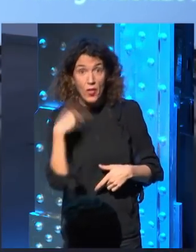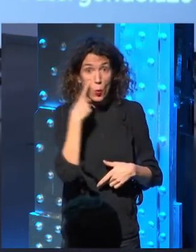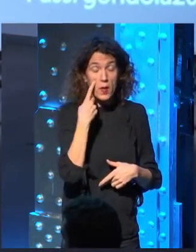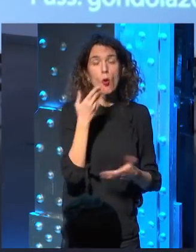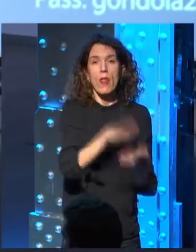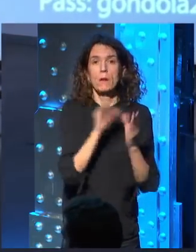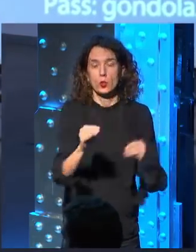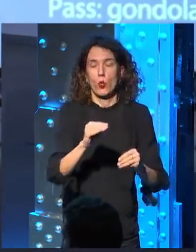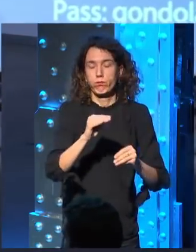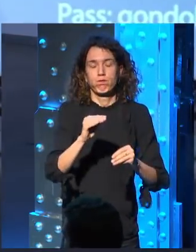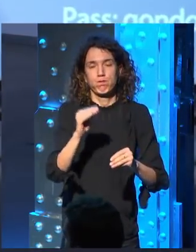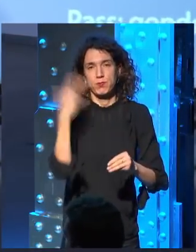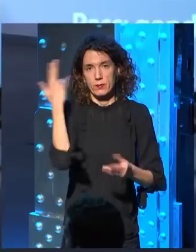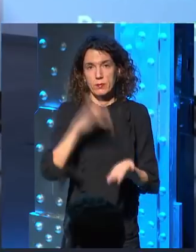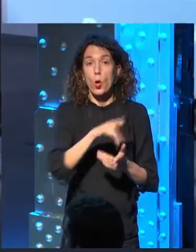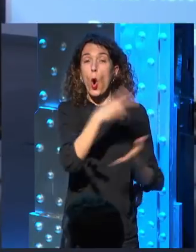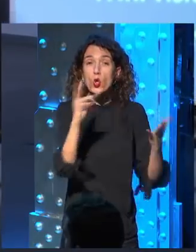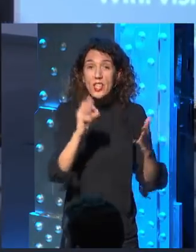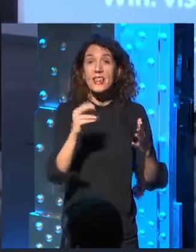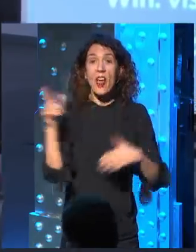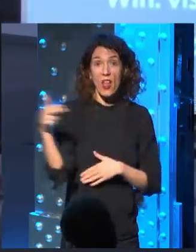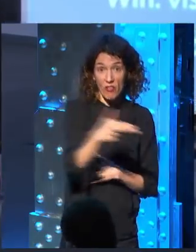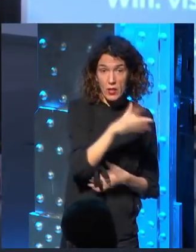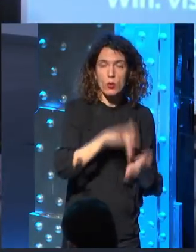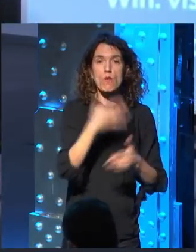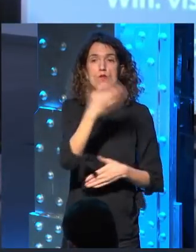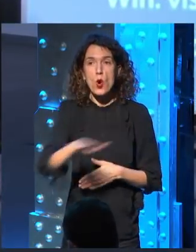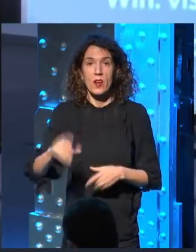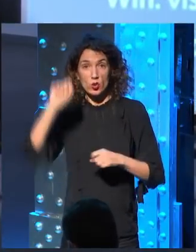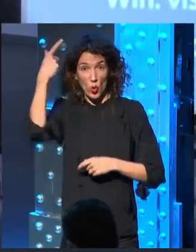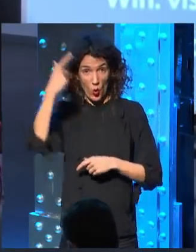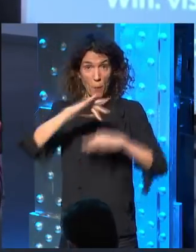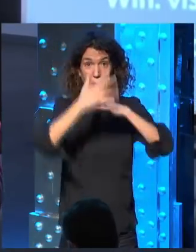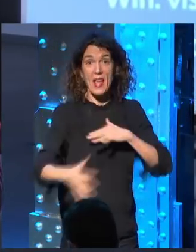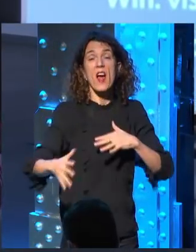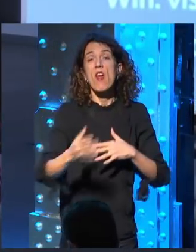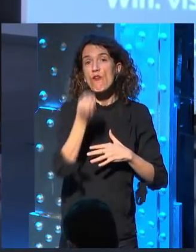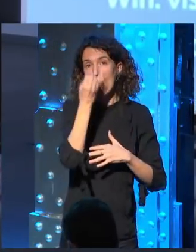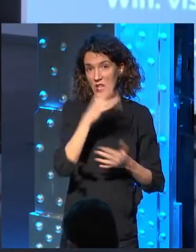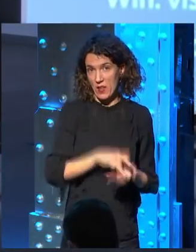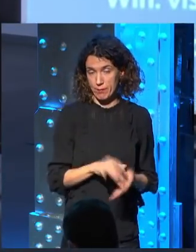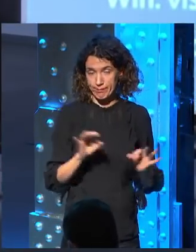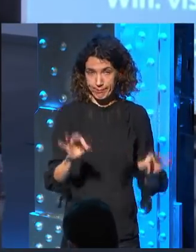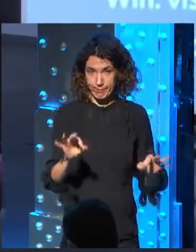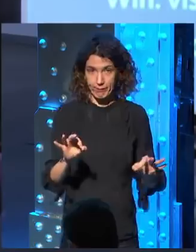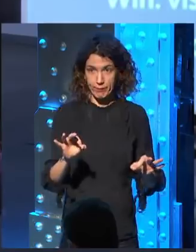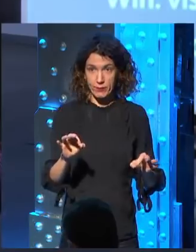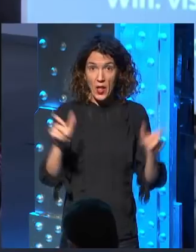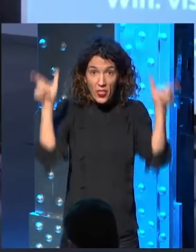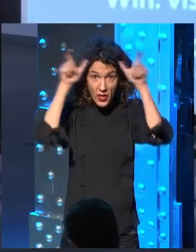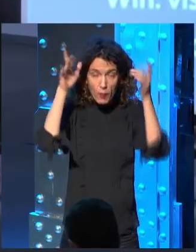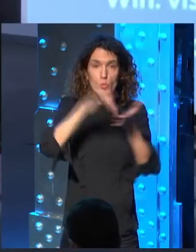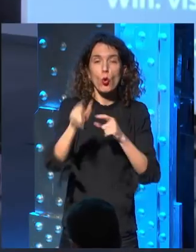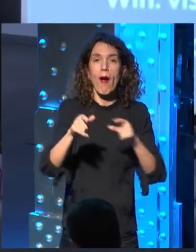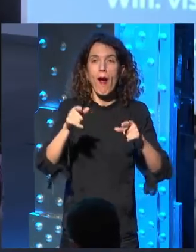descubrieron su cadáver. 80 delfines mueren al sol en una playa de Florida. Un ciervo